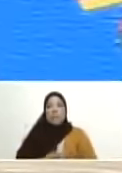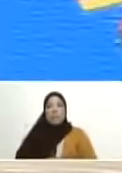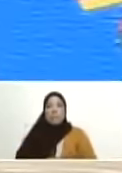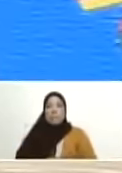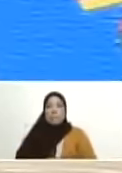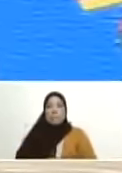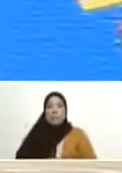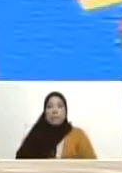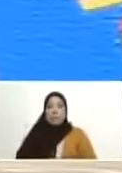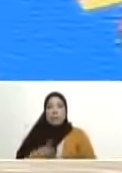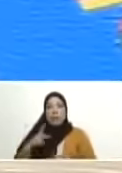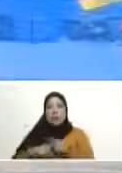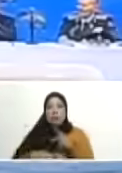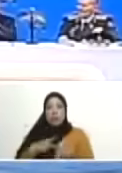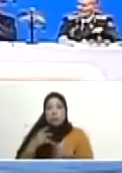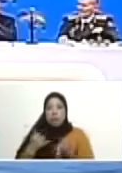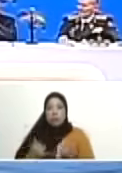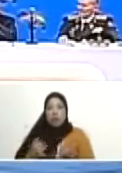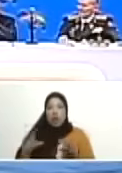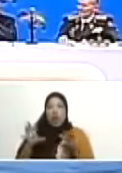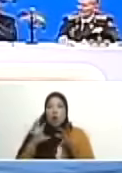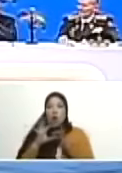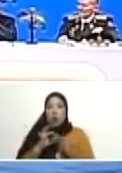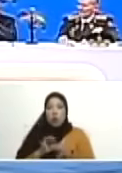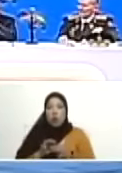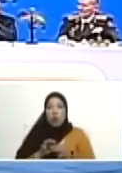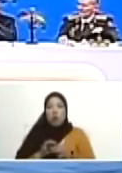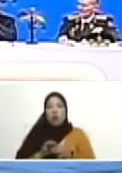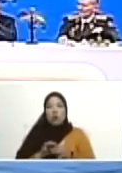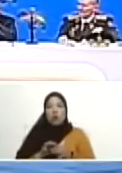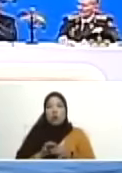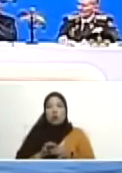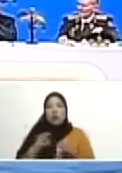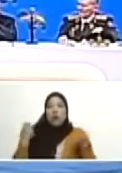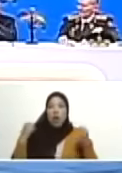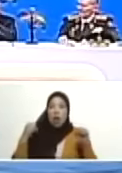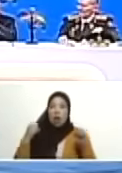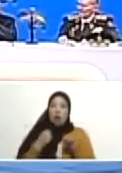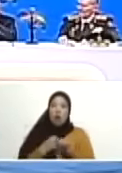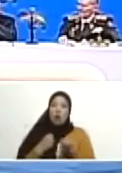Y Guyana procedió de manera unilateral a patear